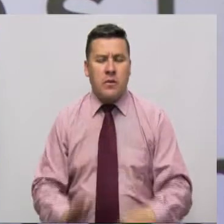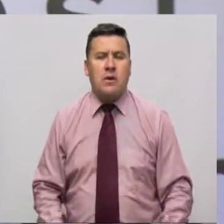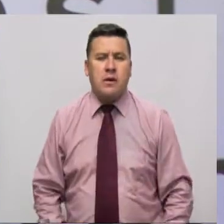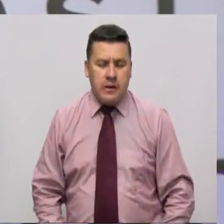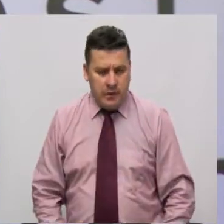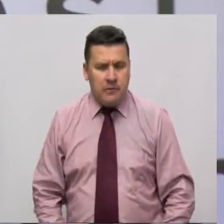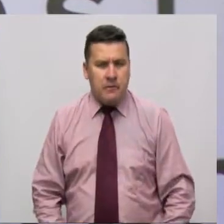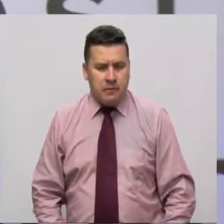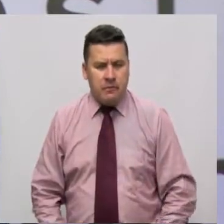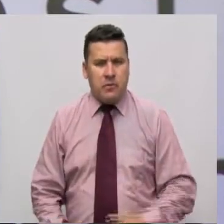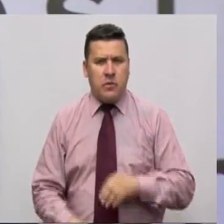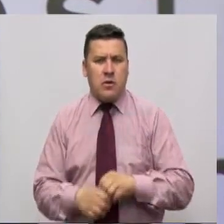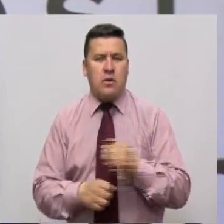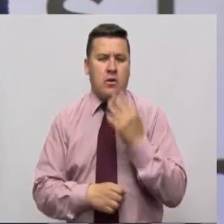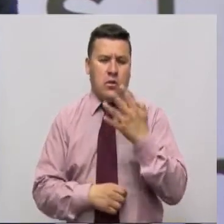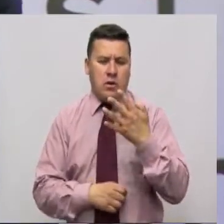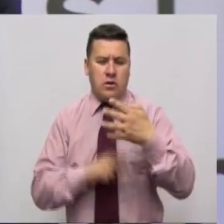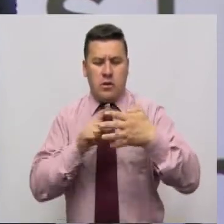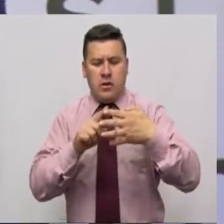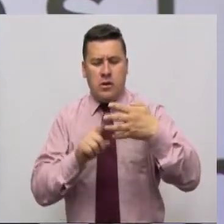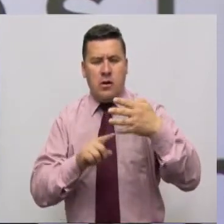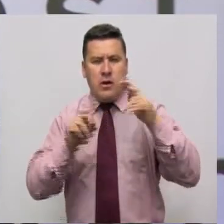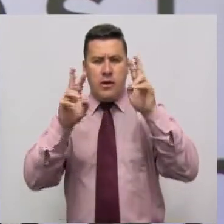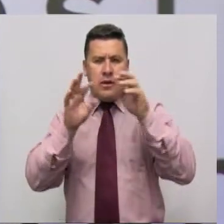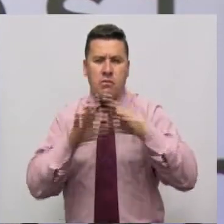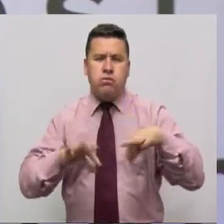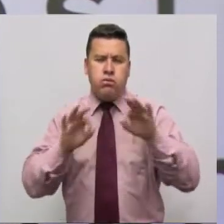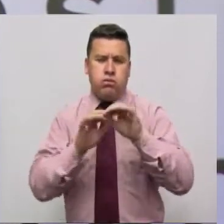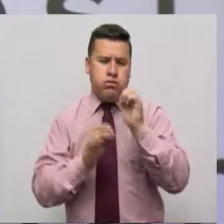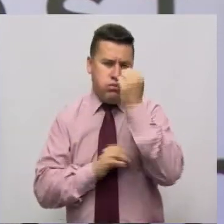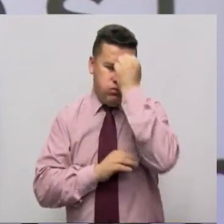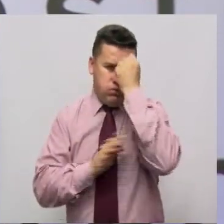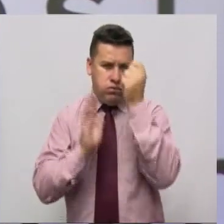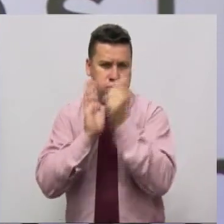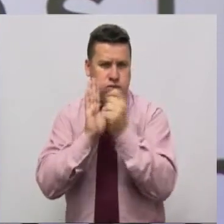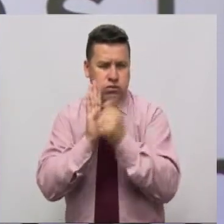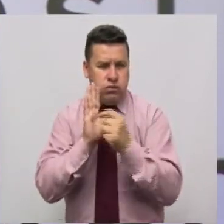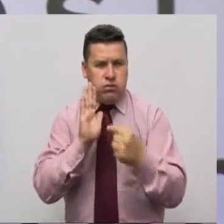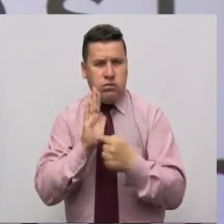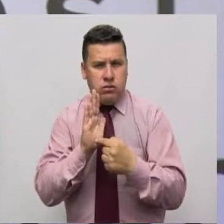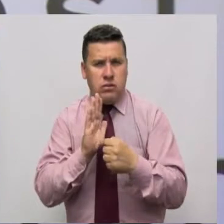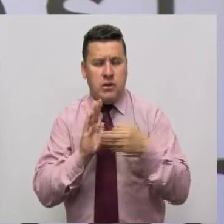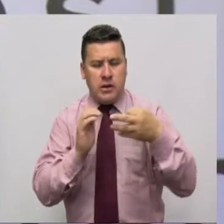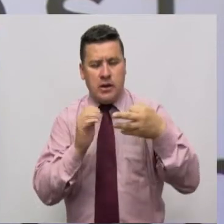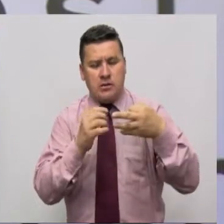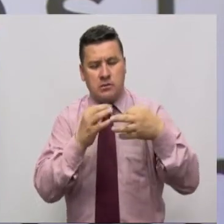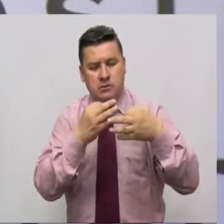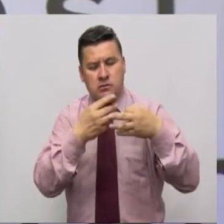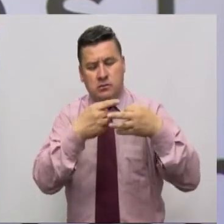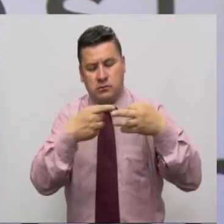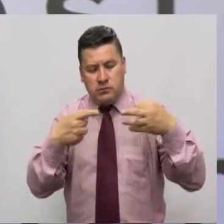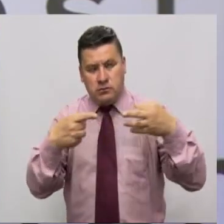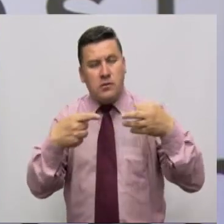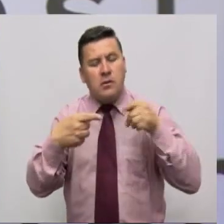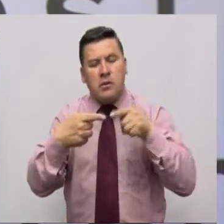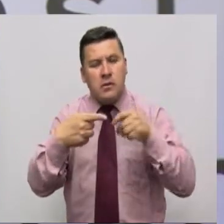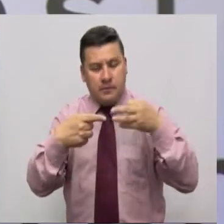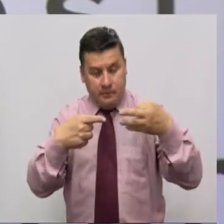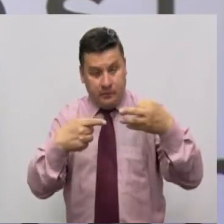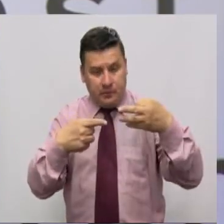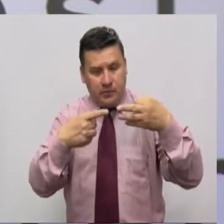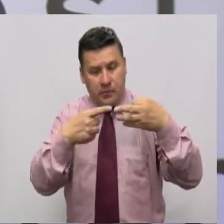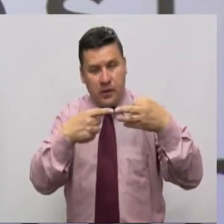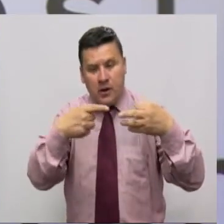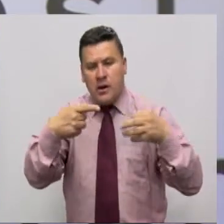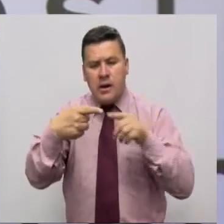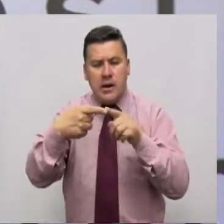presenté en ese entonces, contenía cuatro temas fundamentales recogidos en tres ejes. En